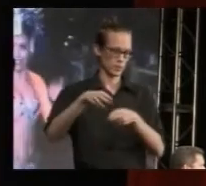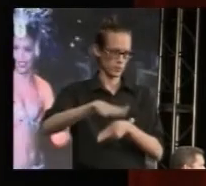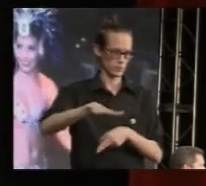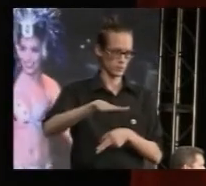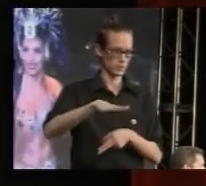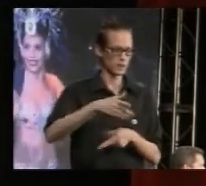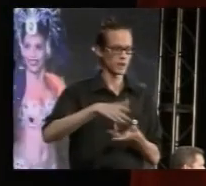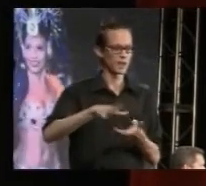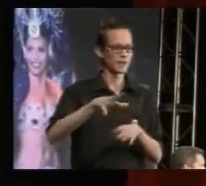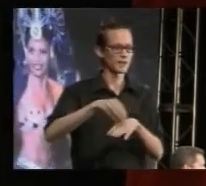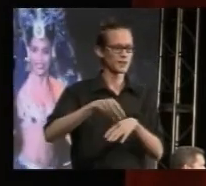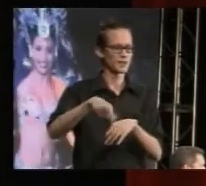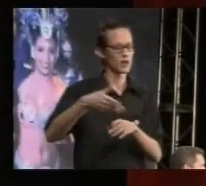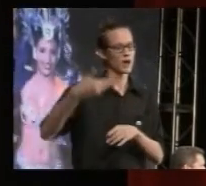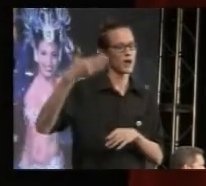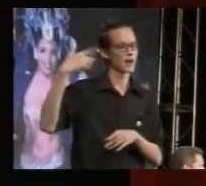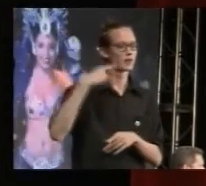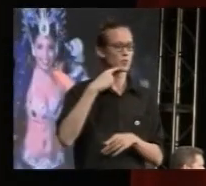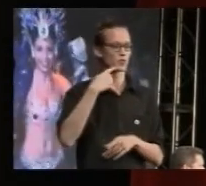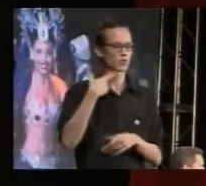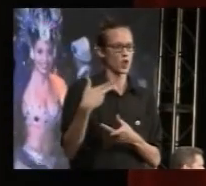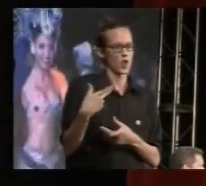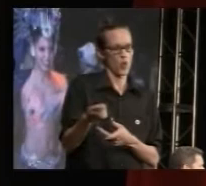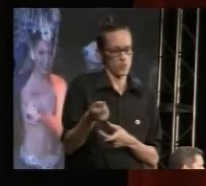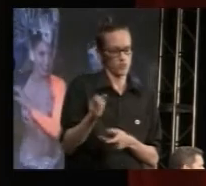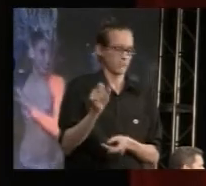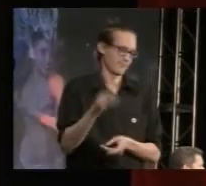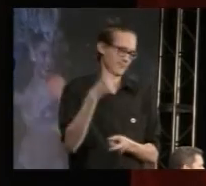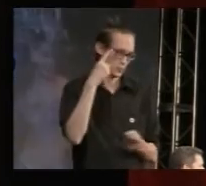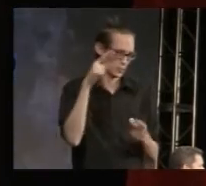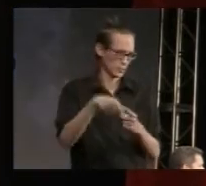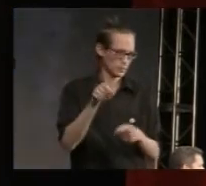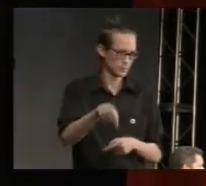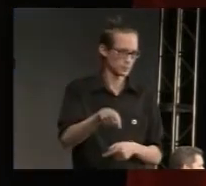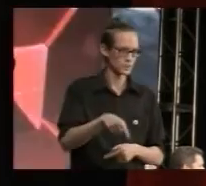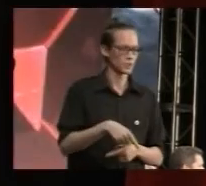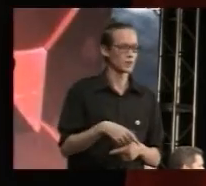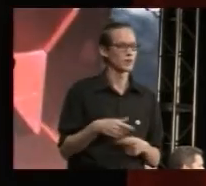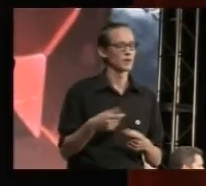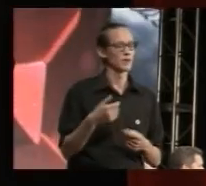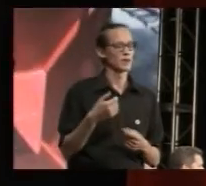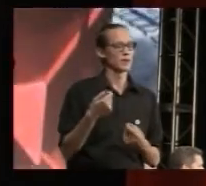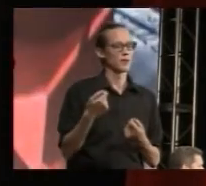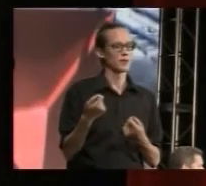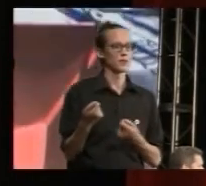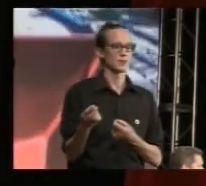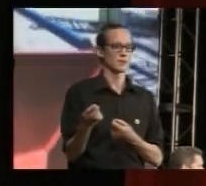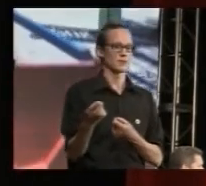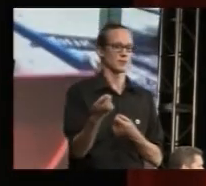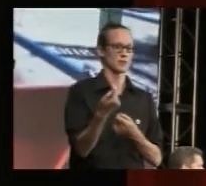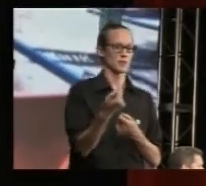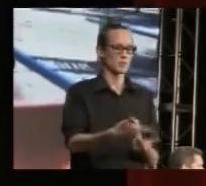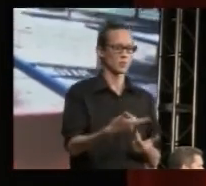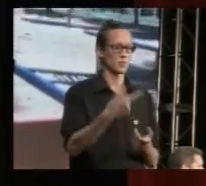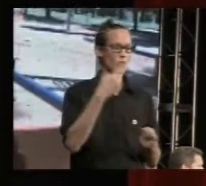en el terreno que en su momento el municipio adquirió a tal efecto. Hemos cedido al instituto una parte del terreno en